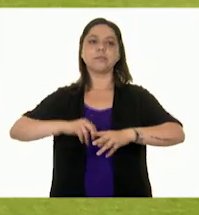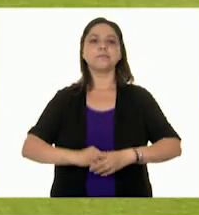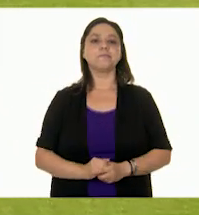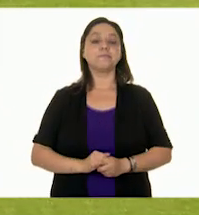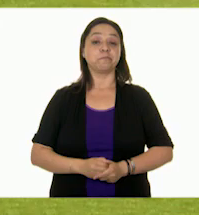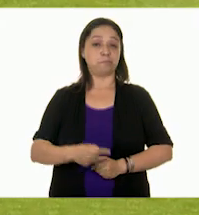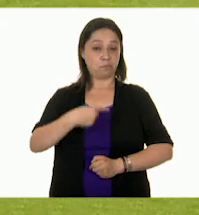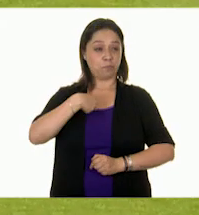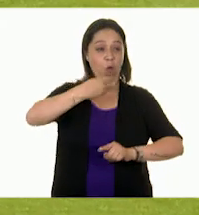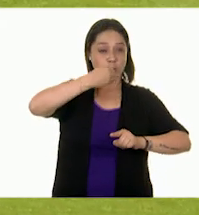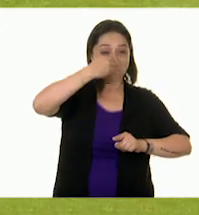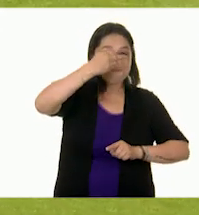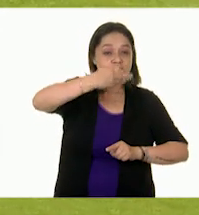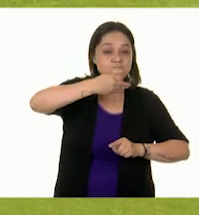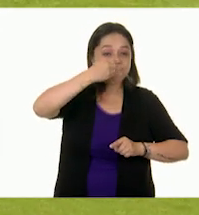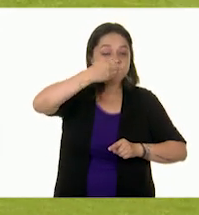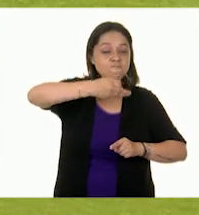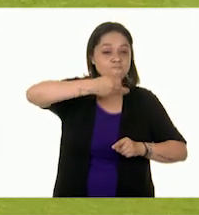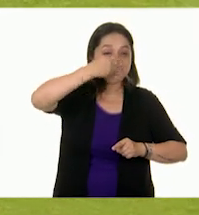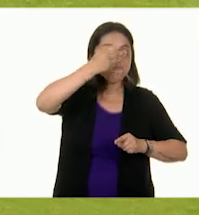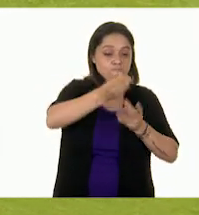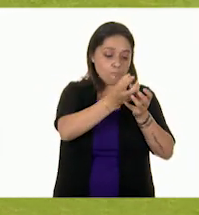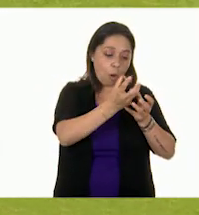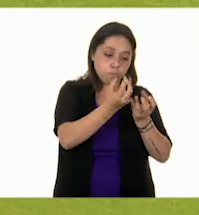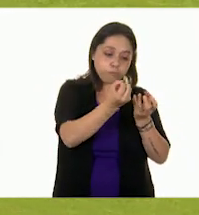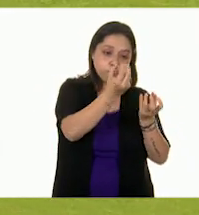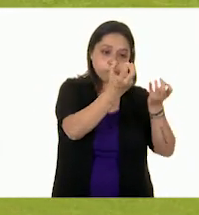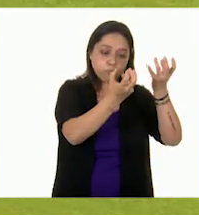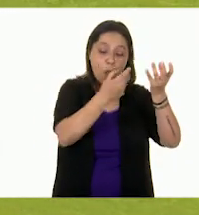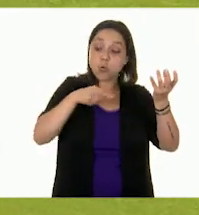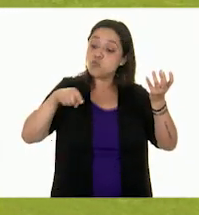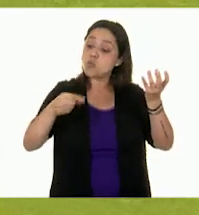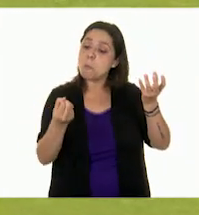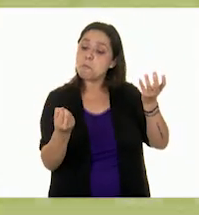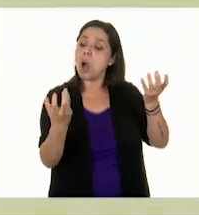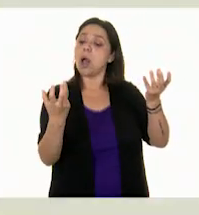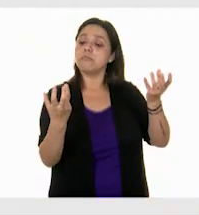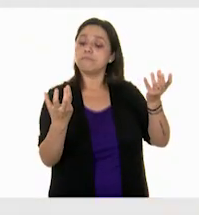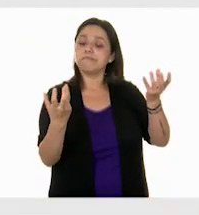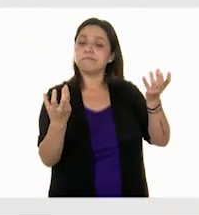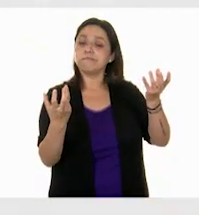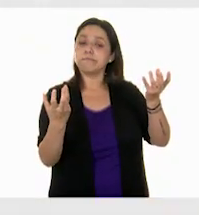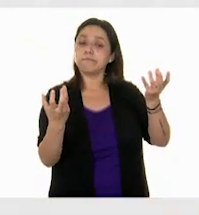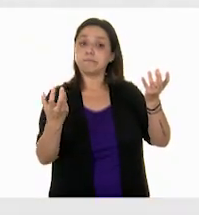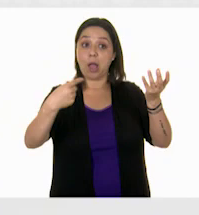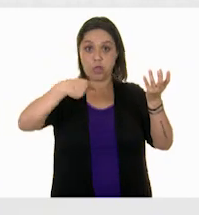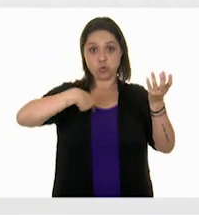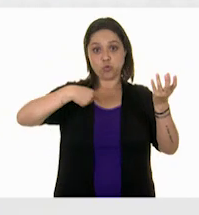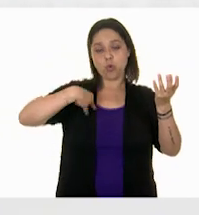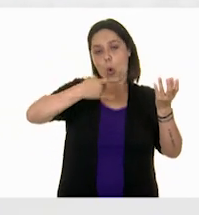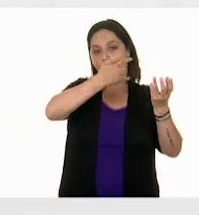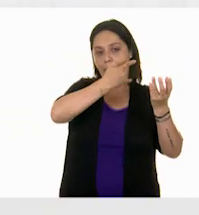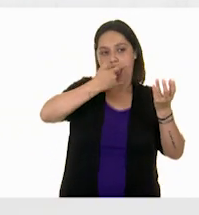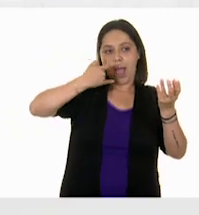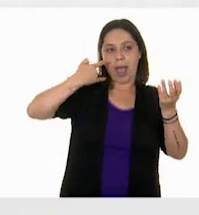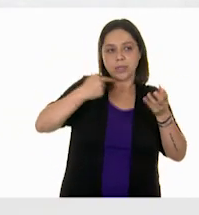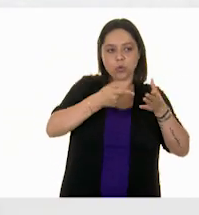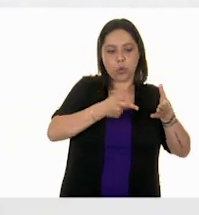Yo rosal, tu botón. Yo calzón,